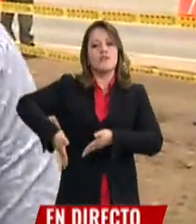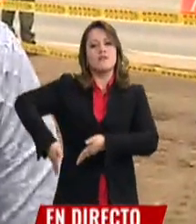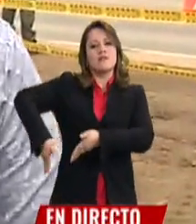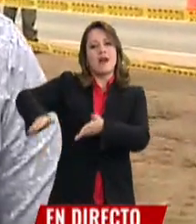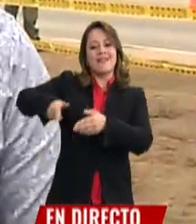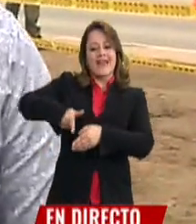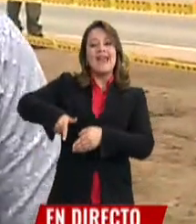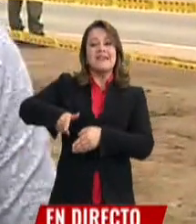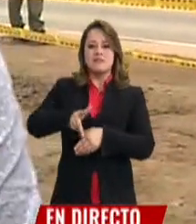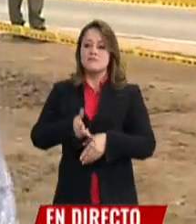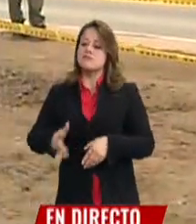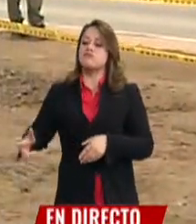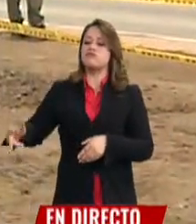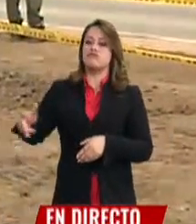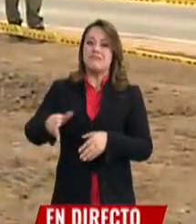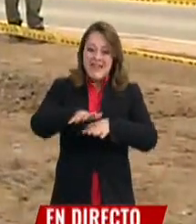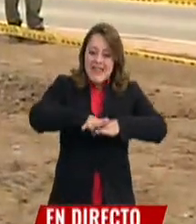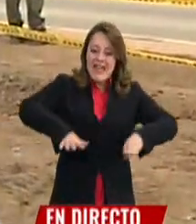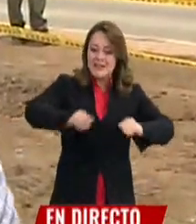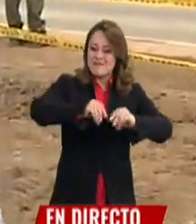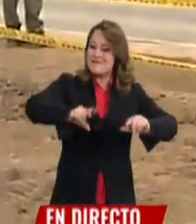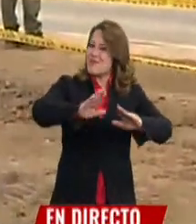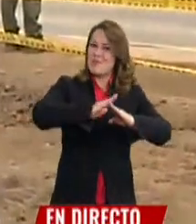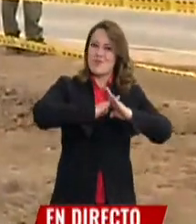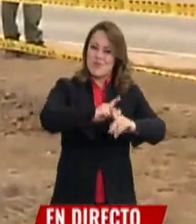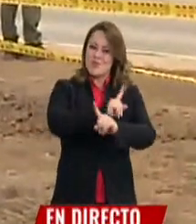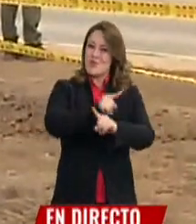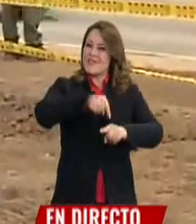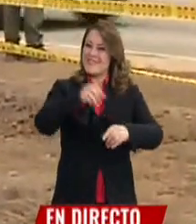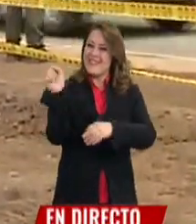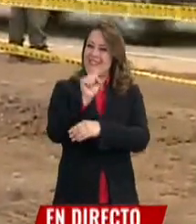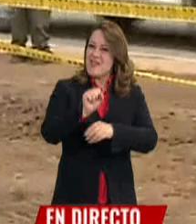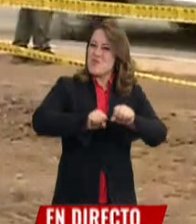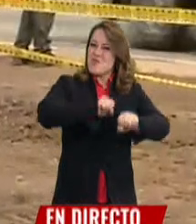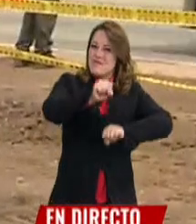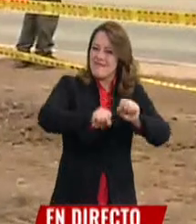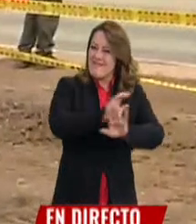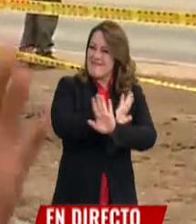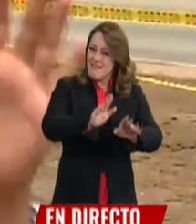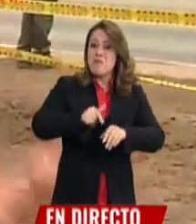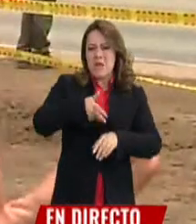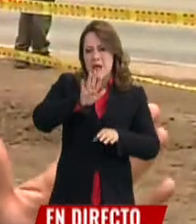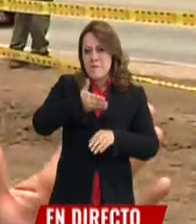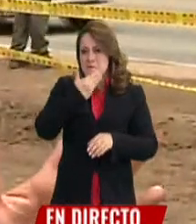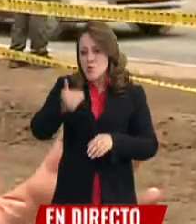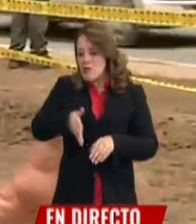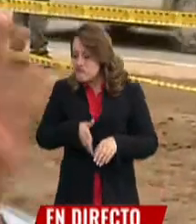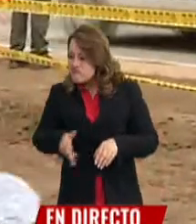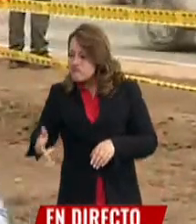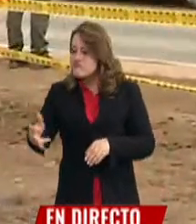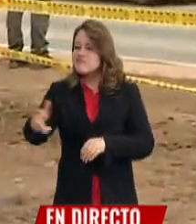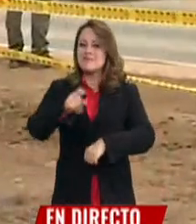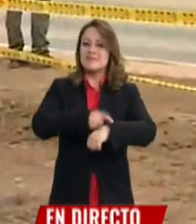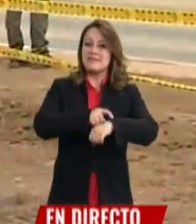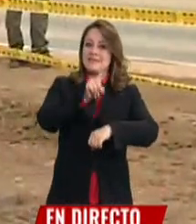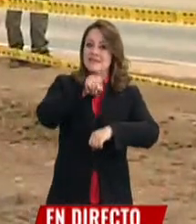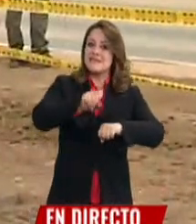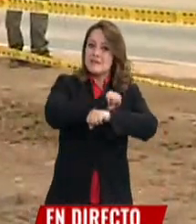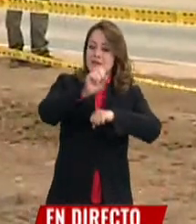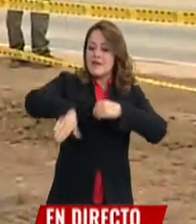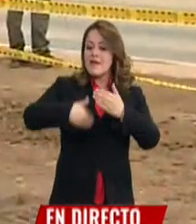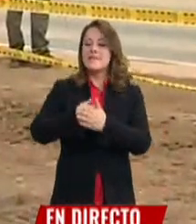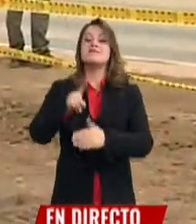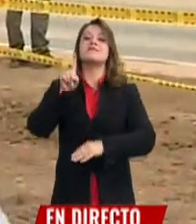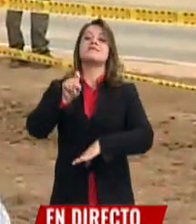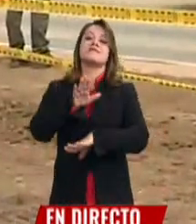calzadas de la autopista Medellín-Bogotá para que los que requieran movilizarse por esta vía pues lo hagan desde las 6 de la mañana y hasta las 6 de la